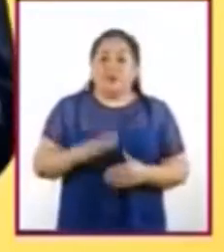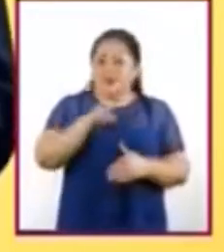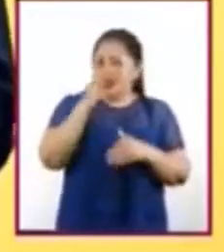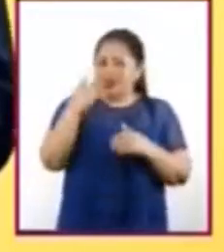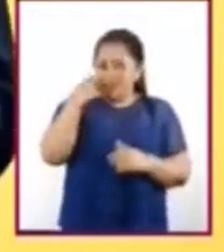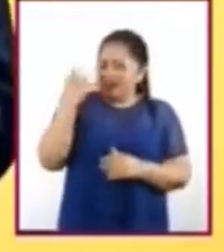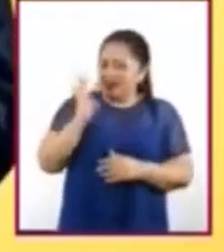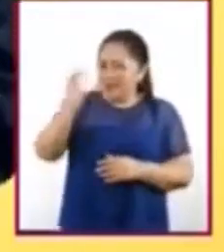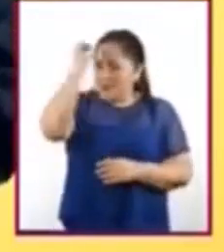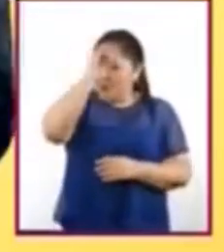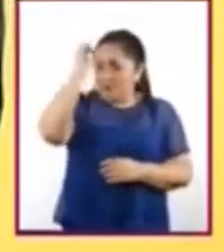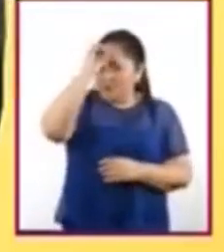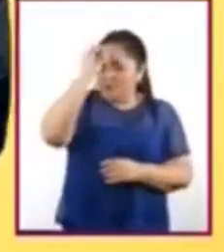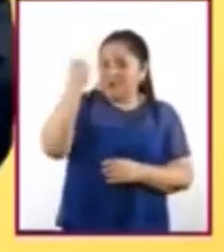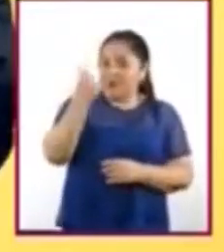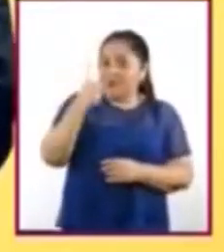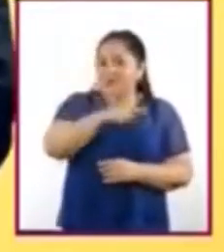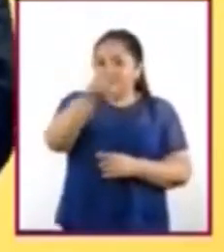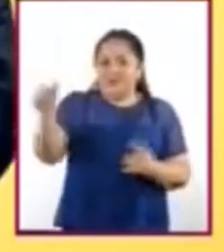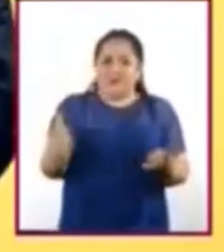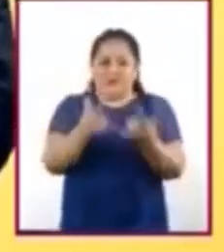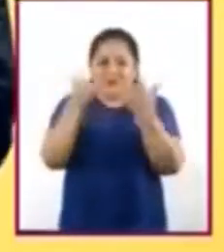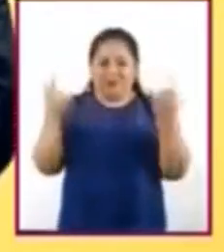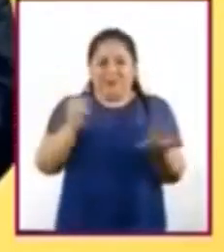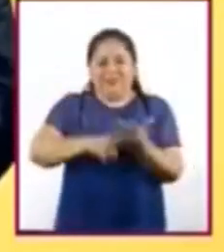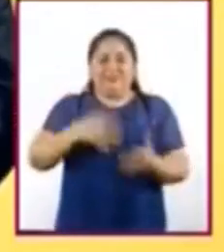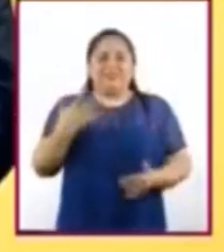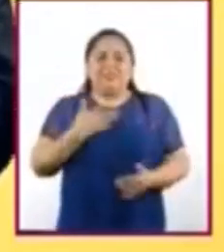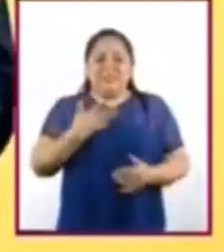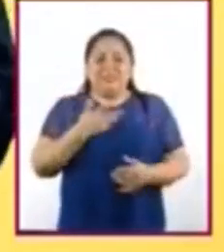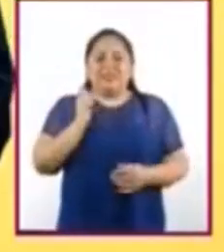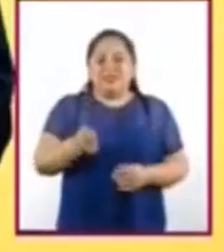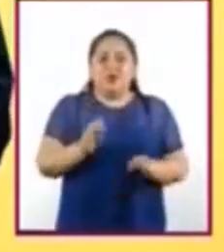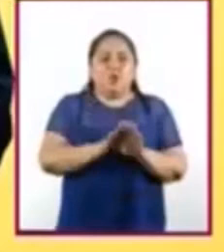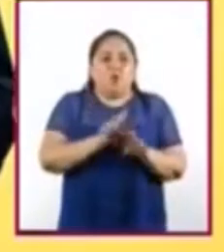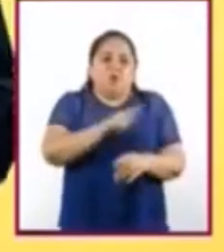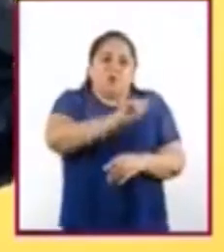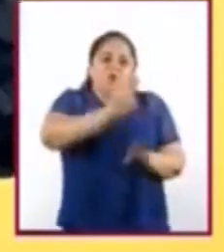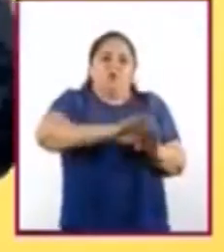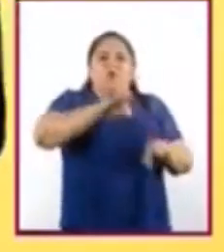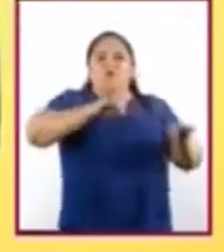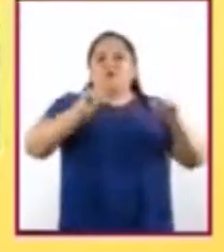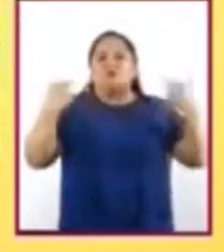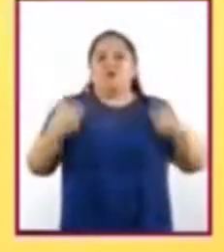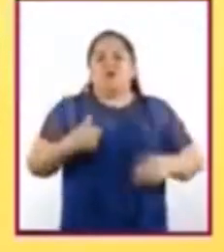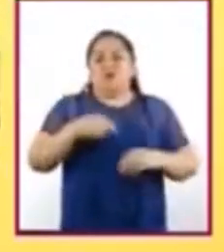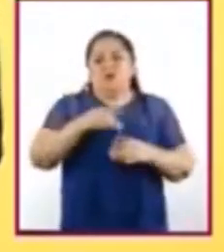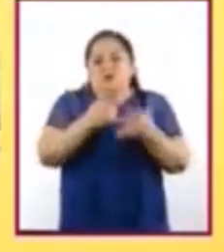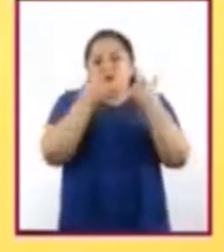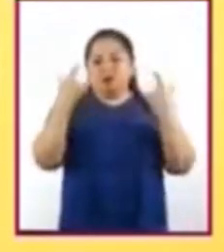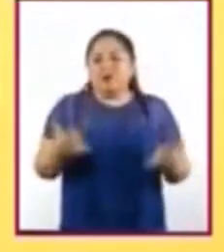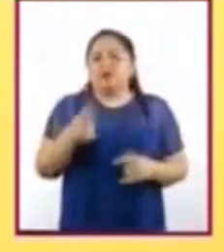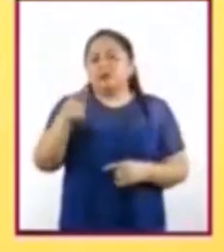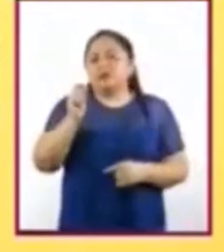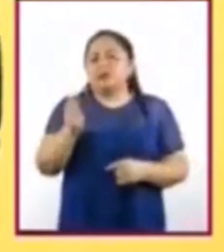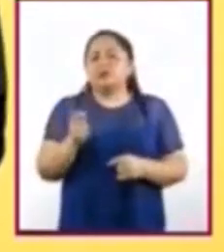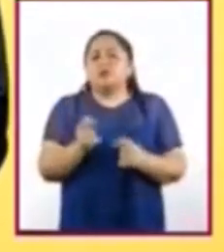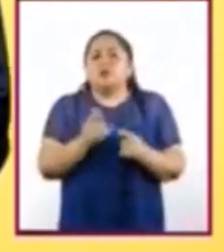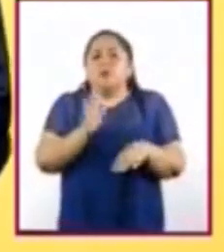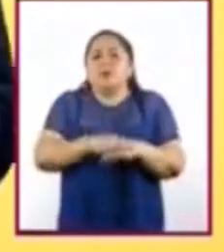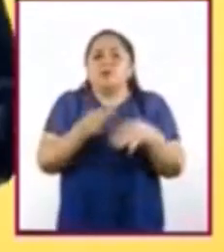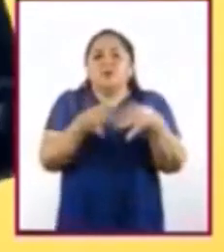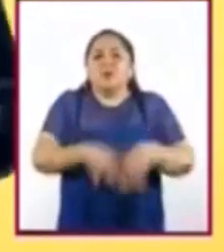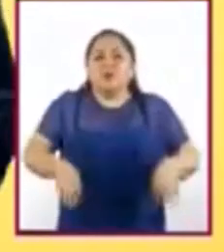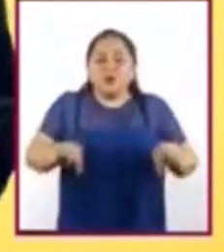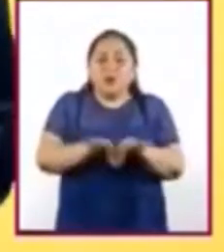de escuchar la opinión que los historiadores tienen sobre el oficio de historiador. Expusieron la importancia de las fuentes